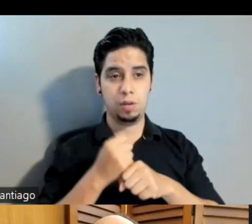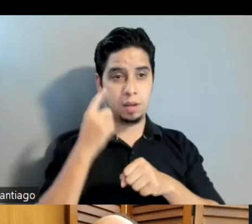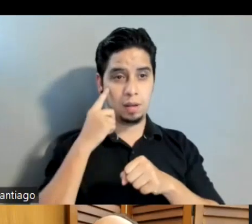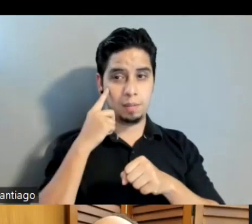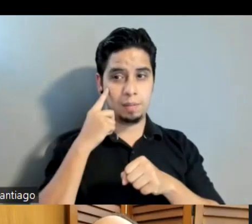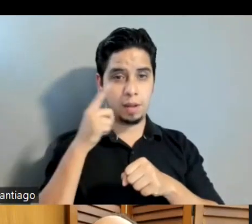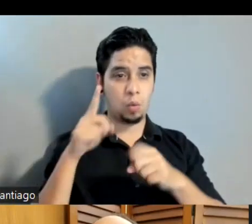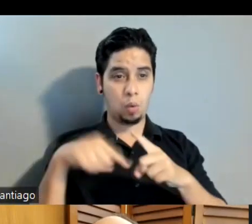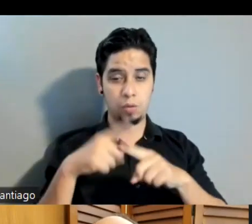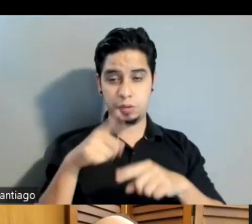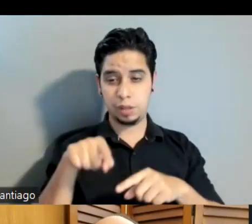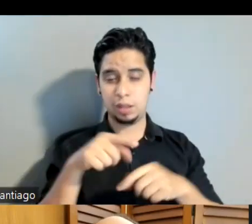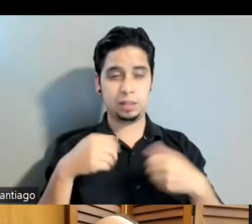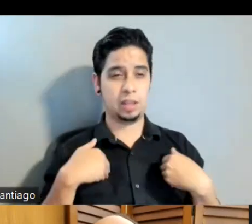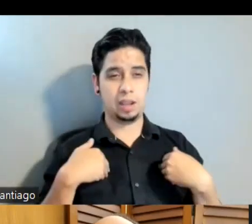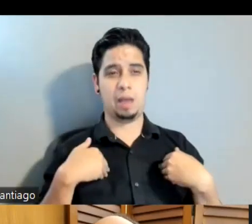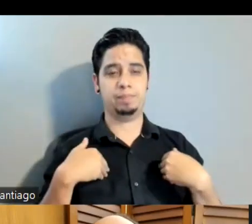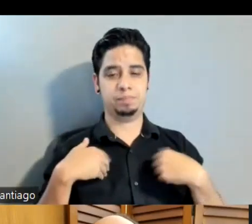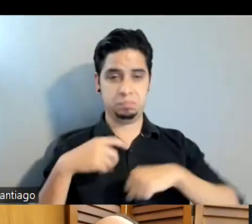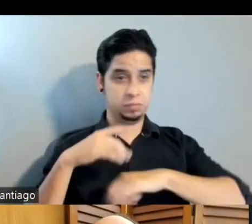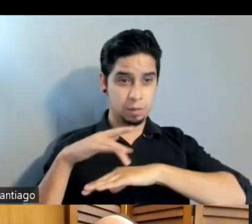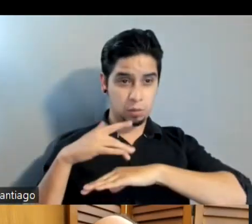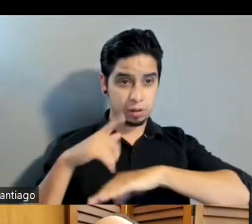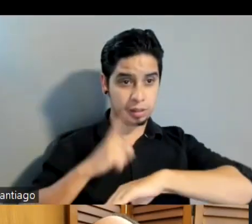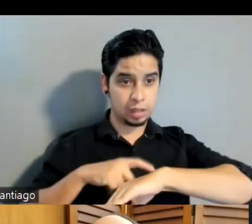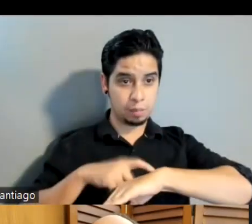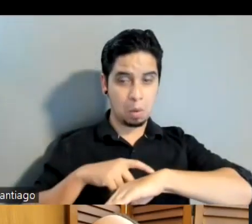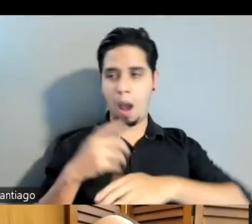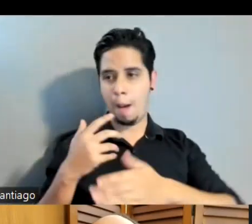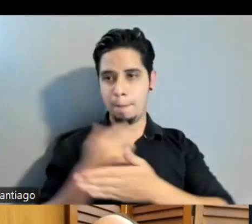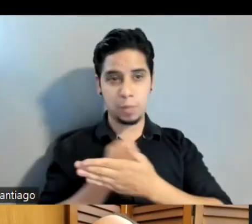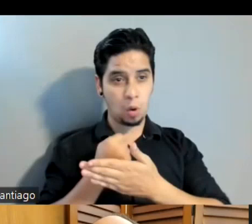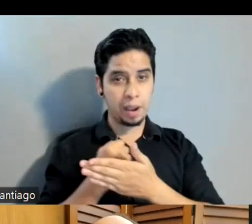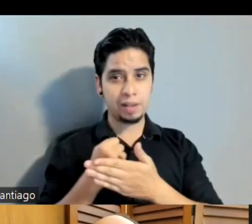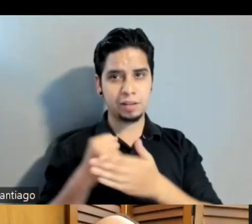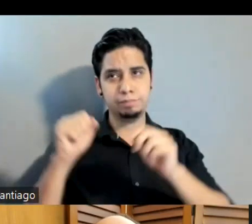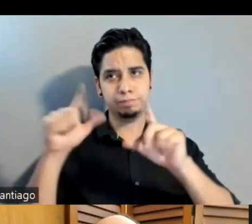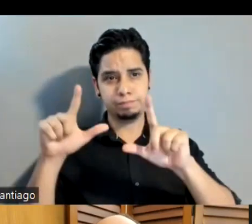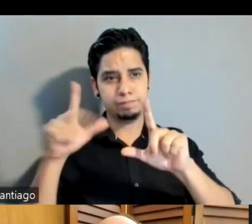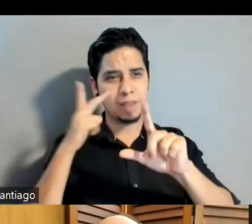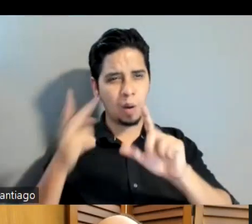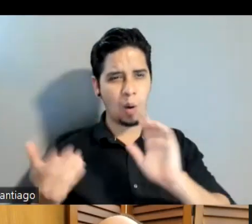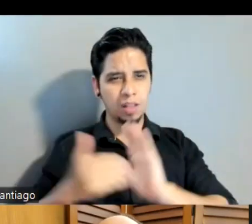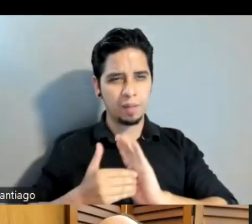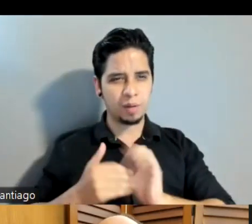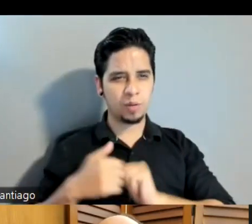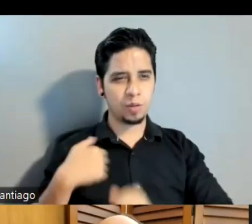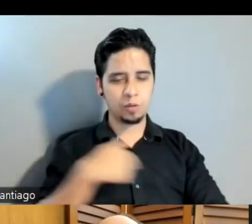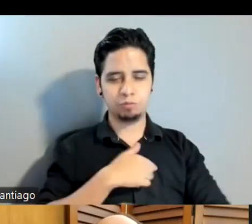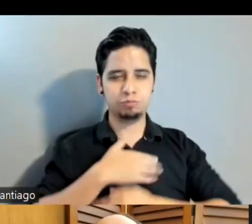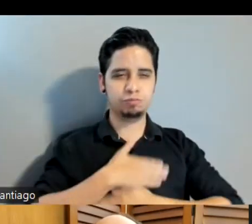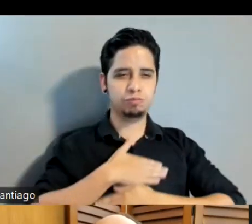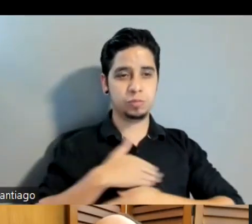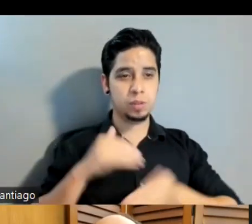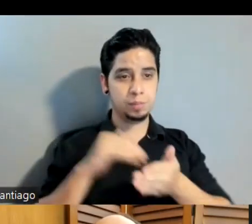cuando tenga un tiempito libre, póngase a revivir todos esos momentos con nosotros para que vuelva a disfrutarlos. Recuerde también que de